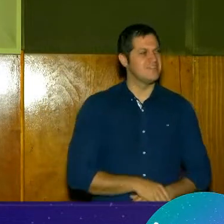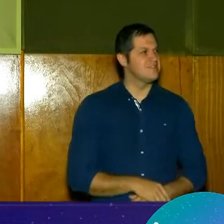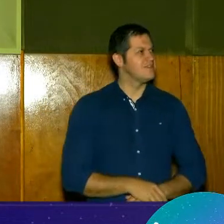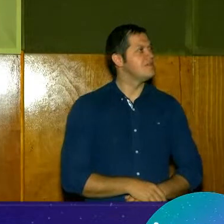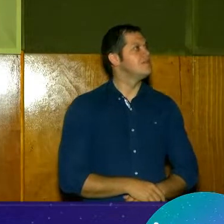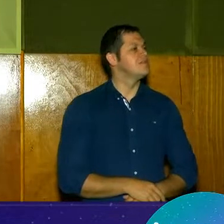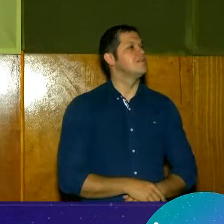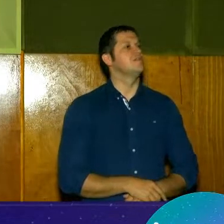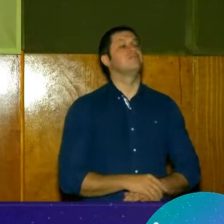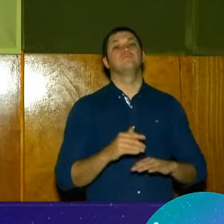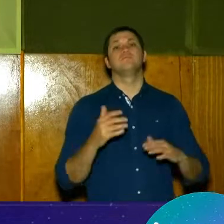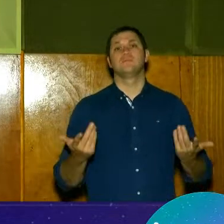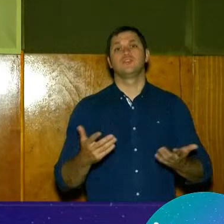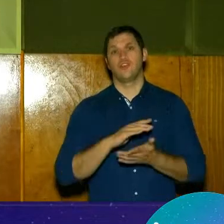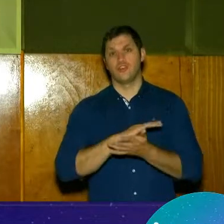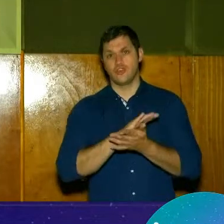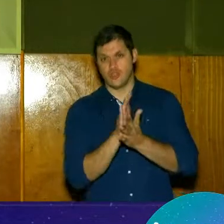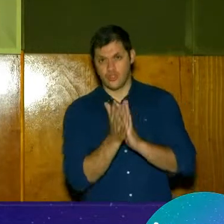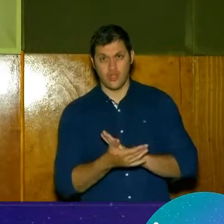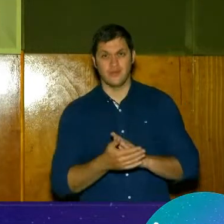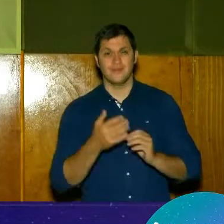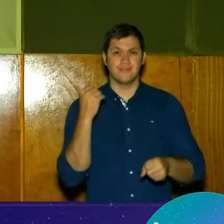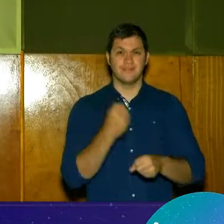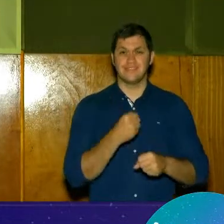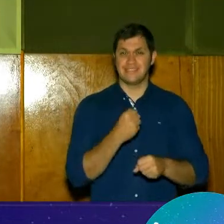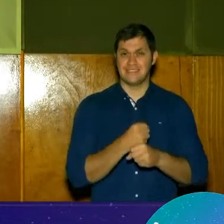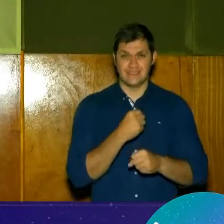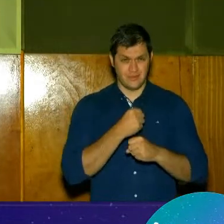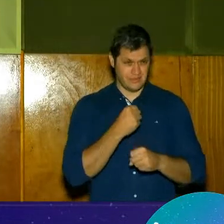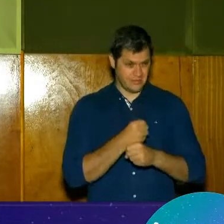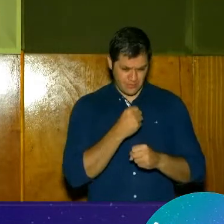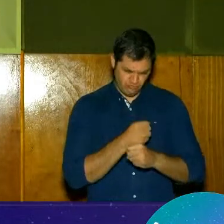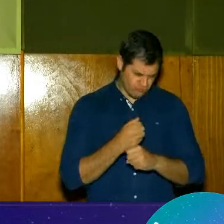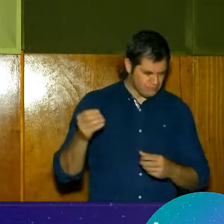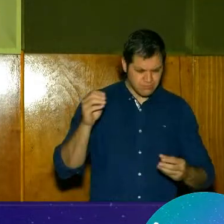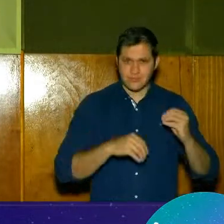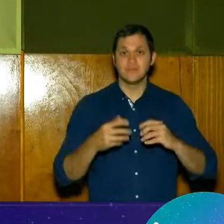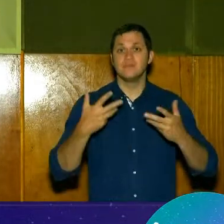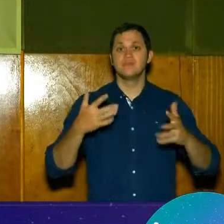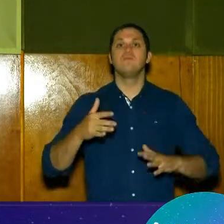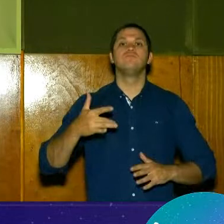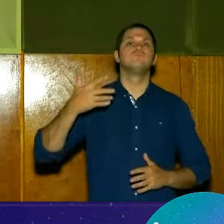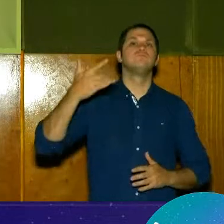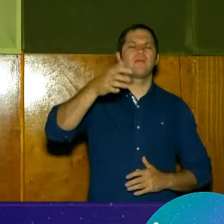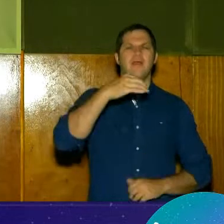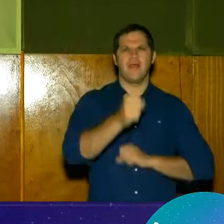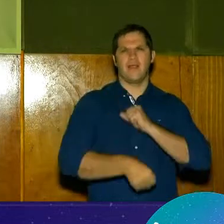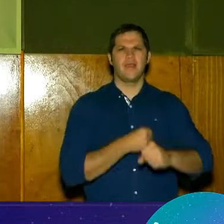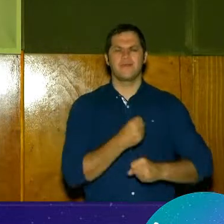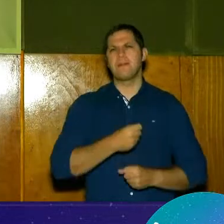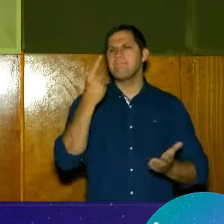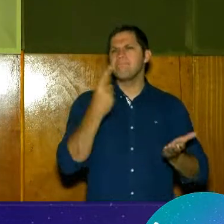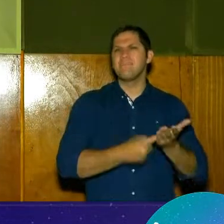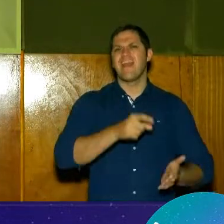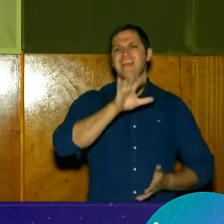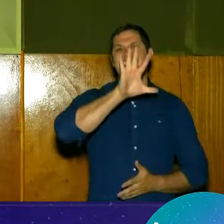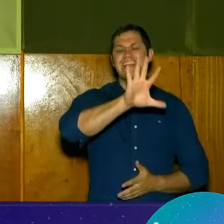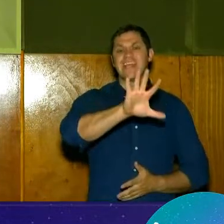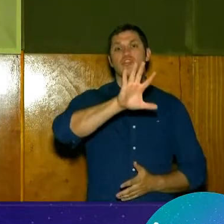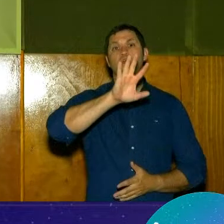y es culpa mía porque me dijeron que apuntará para ella y no lo he hecho ninguna vez perdón ya entonces